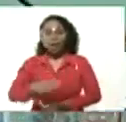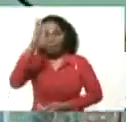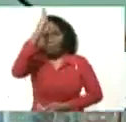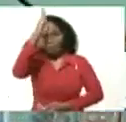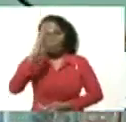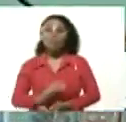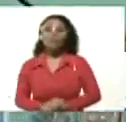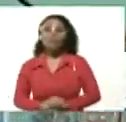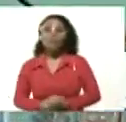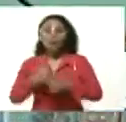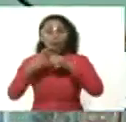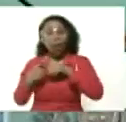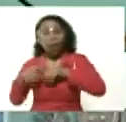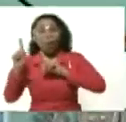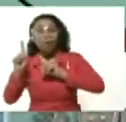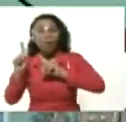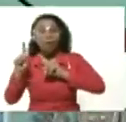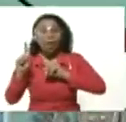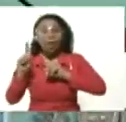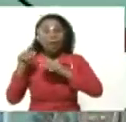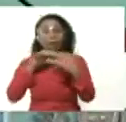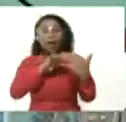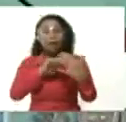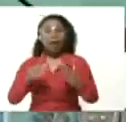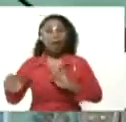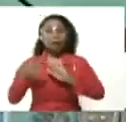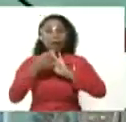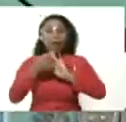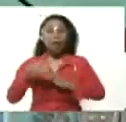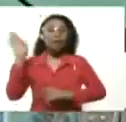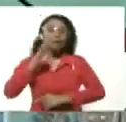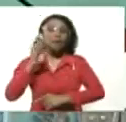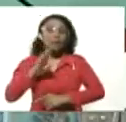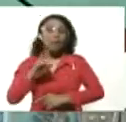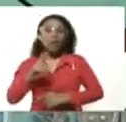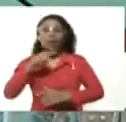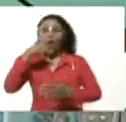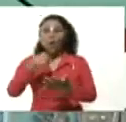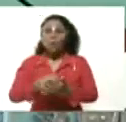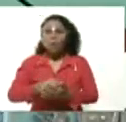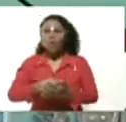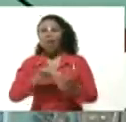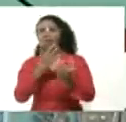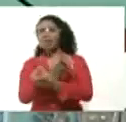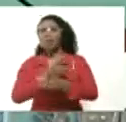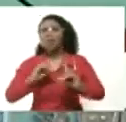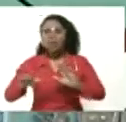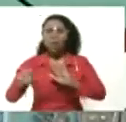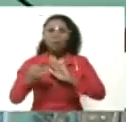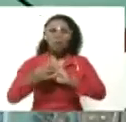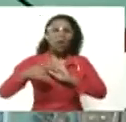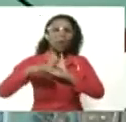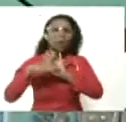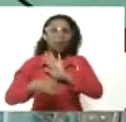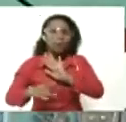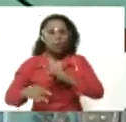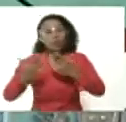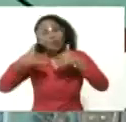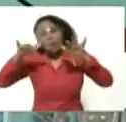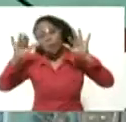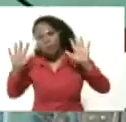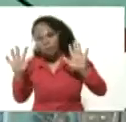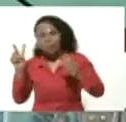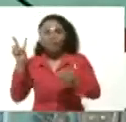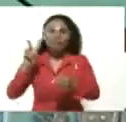tres, que es la guerra contra la corrupción en nombre de la democracia, la guerra contra los derechos, contra los que supuestamente vulneran